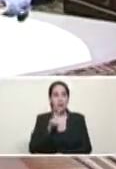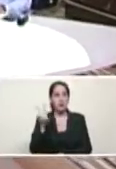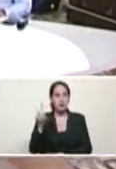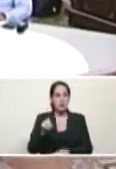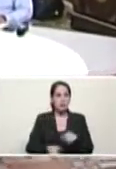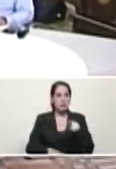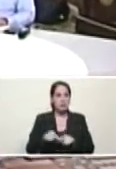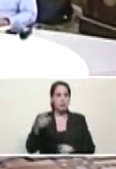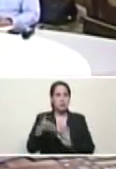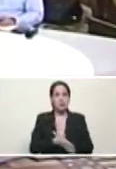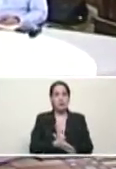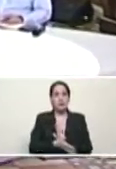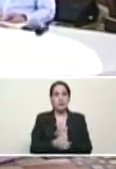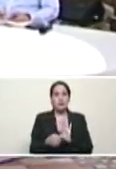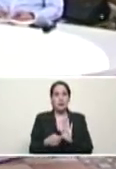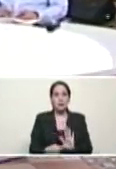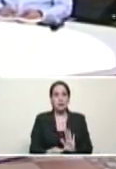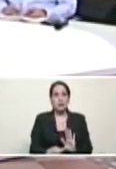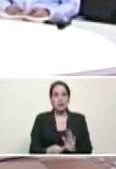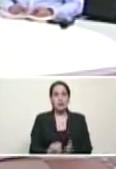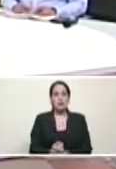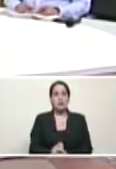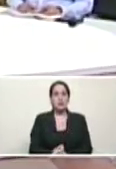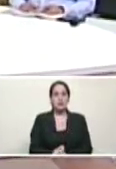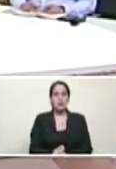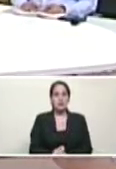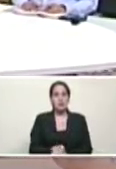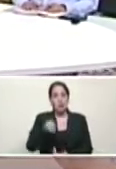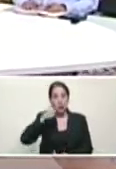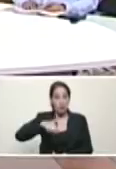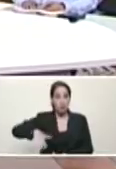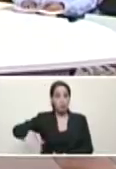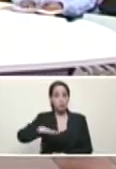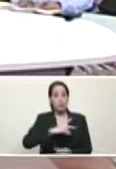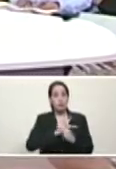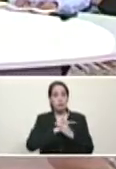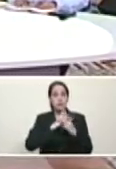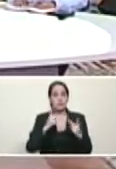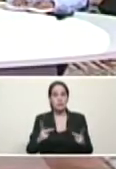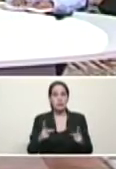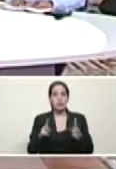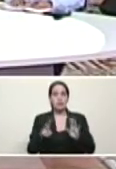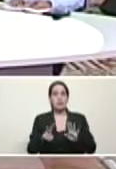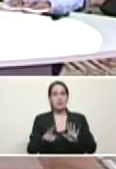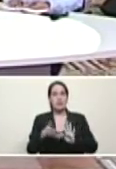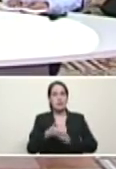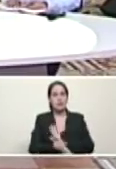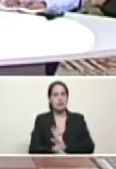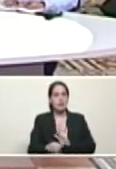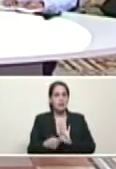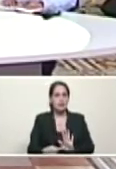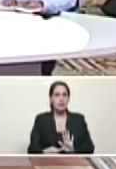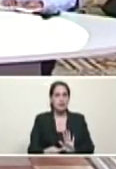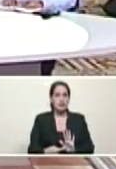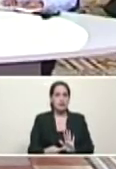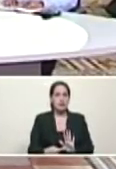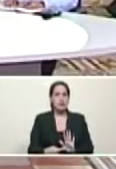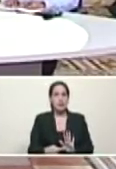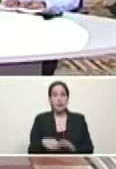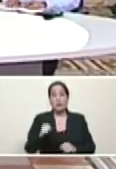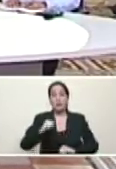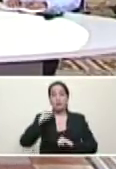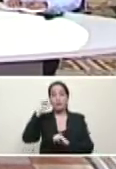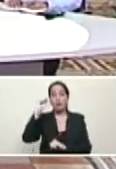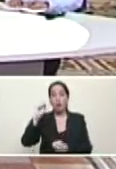de Angostura, como el año en que el pueblo valiente de Venezuela derrotó al imperialismo norteamericano y triunfó la